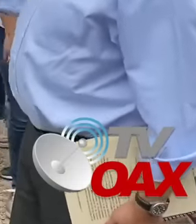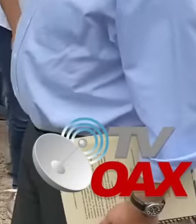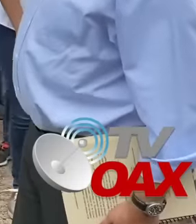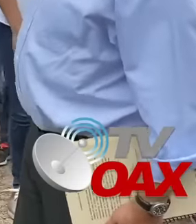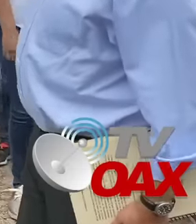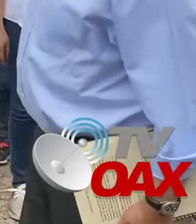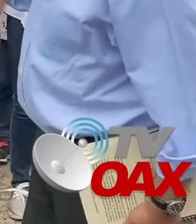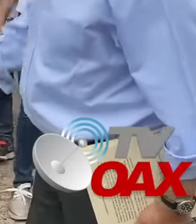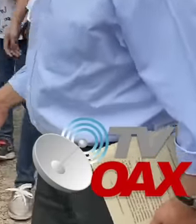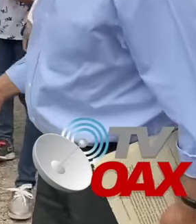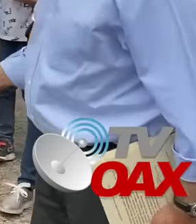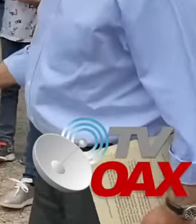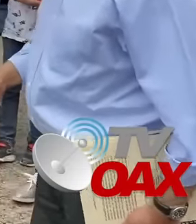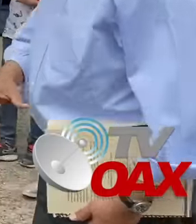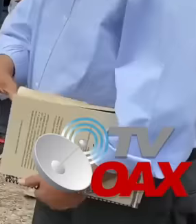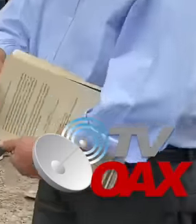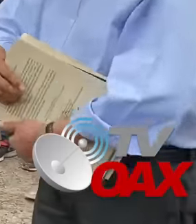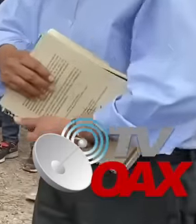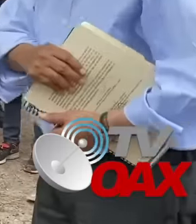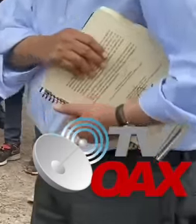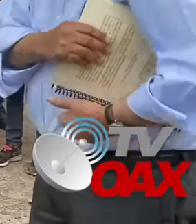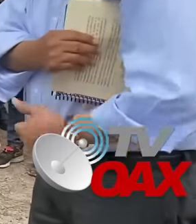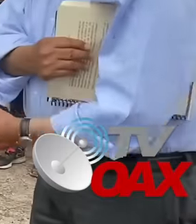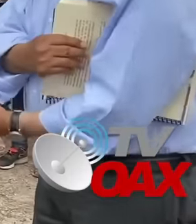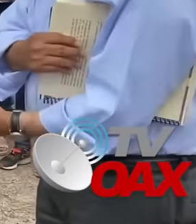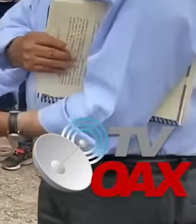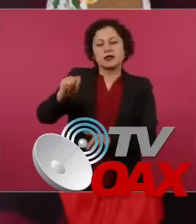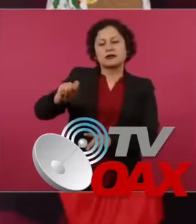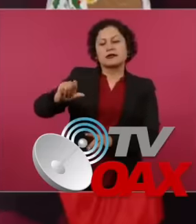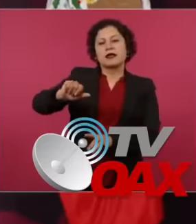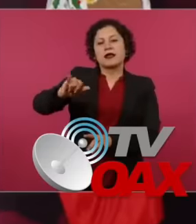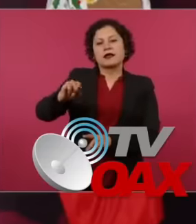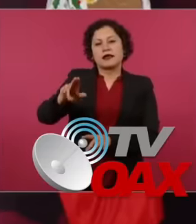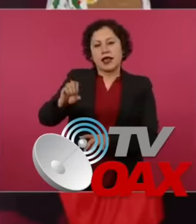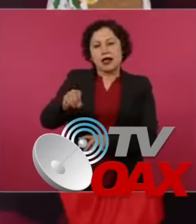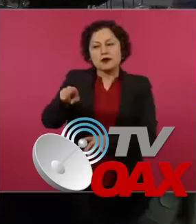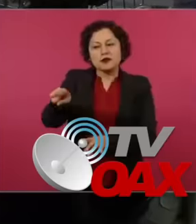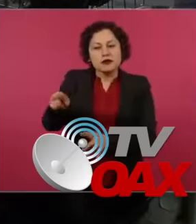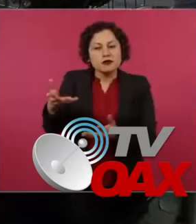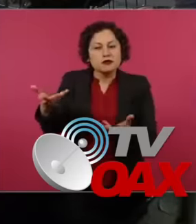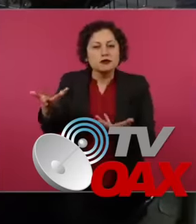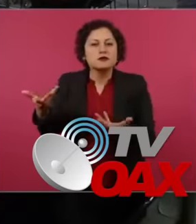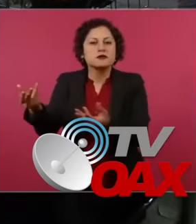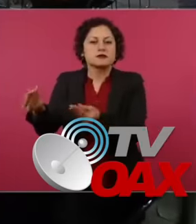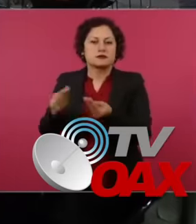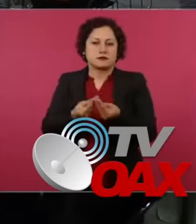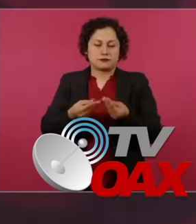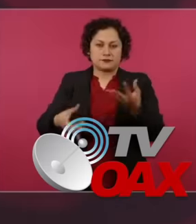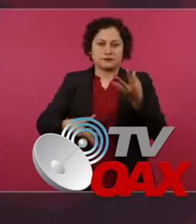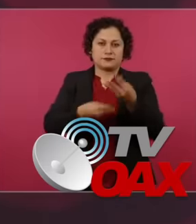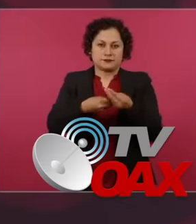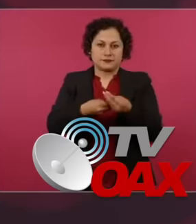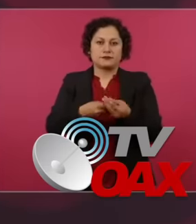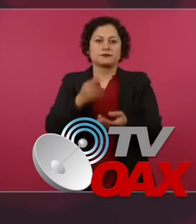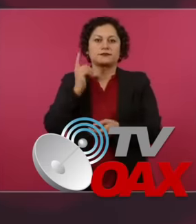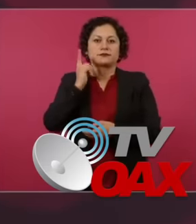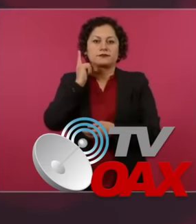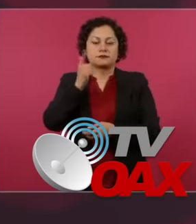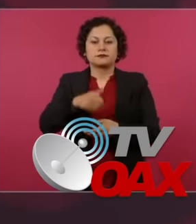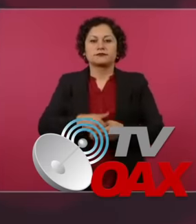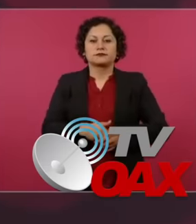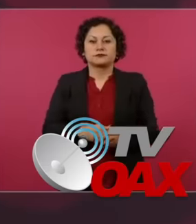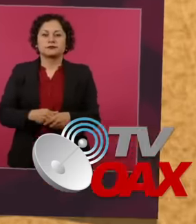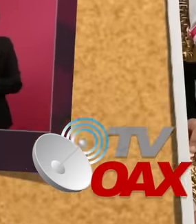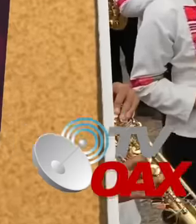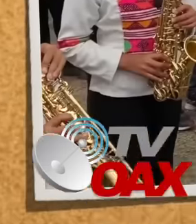qué hacemos con los de Tlaxiaco, los de las bandas de música de Tlaxiaco. Muy